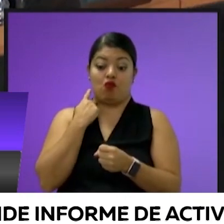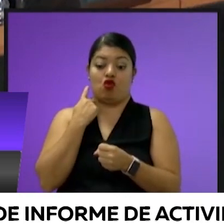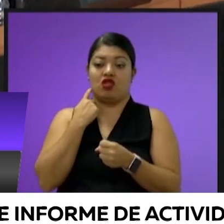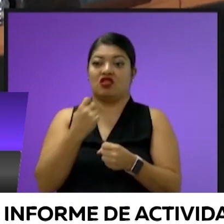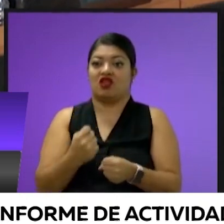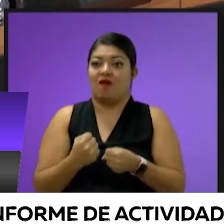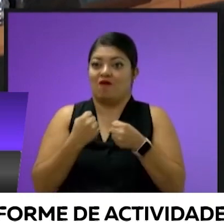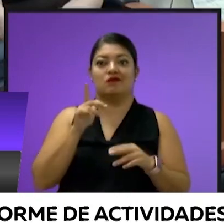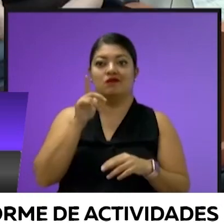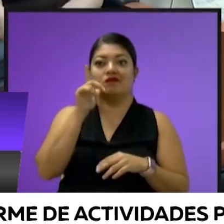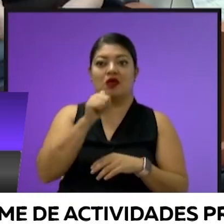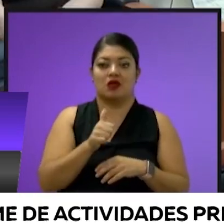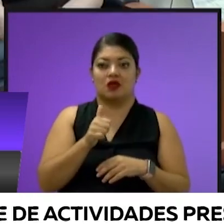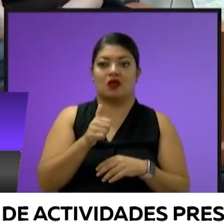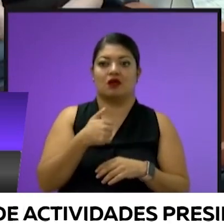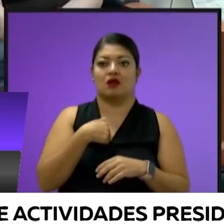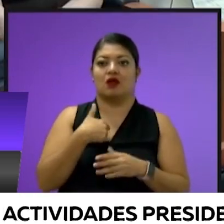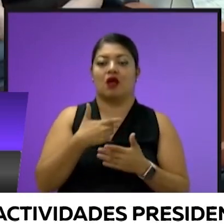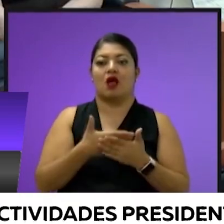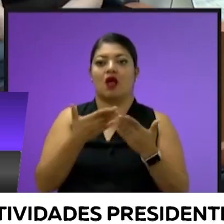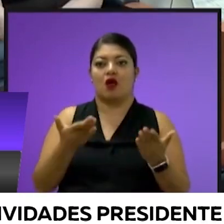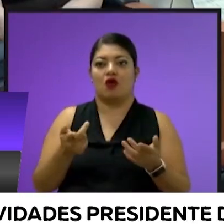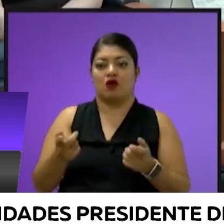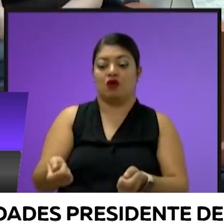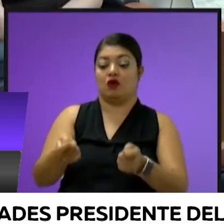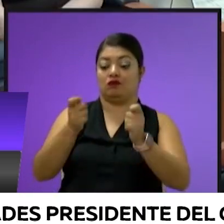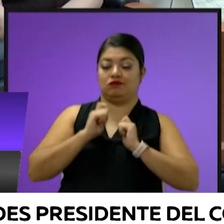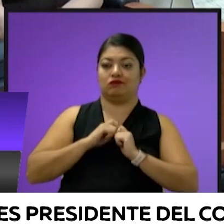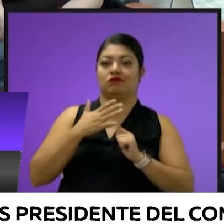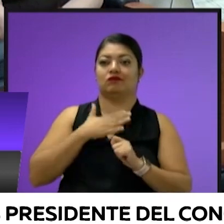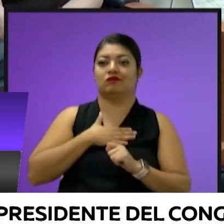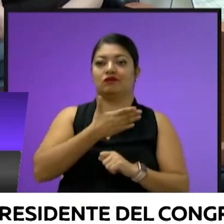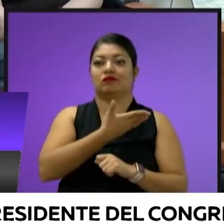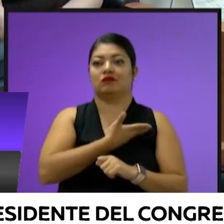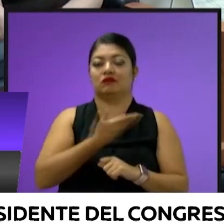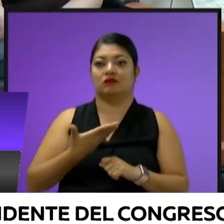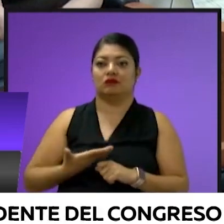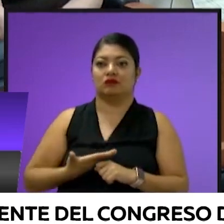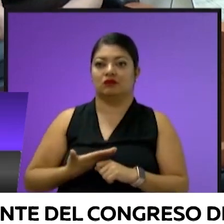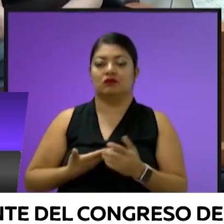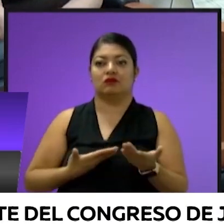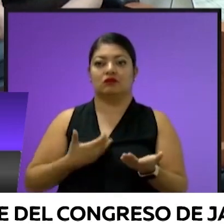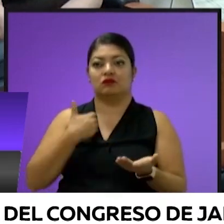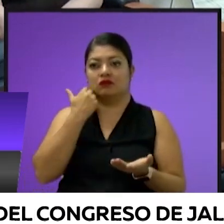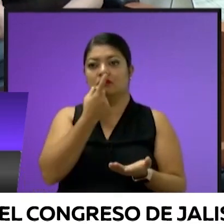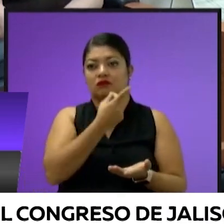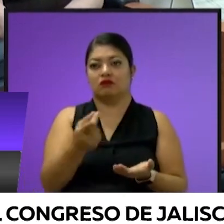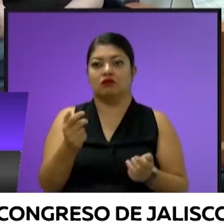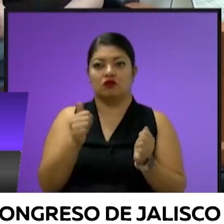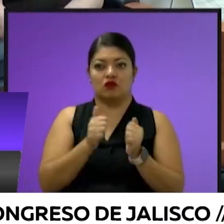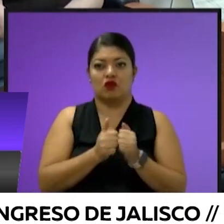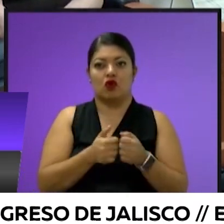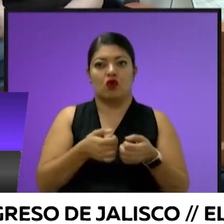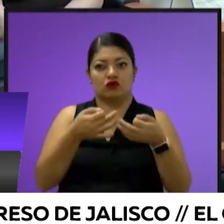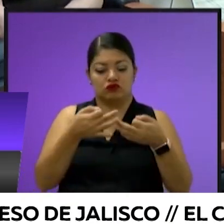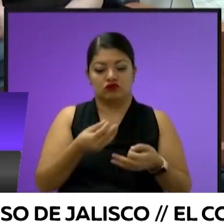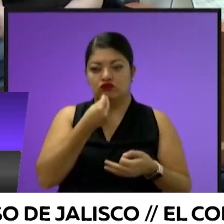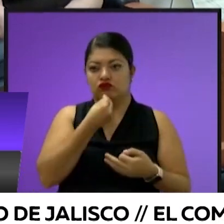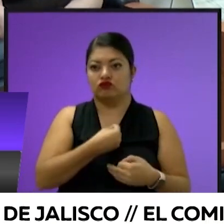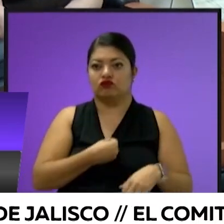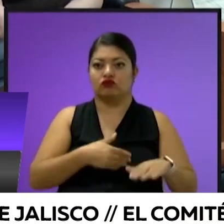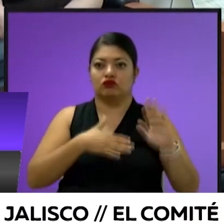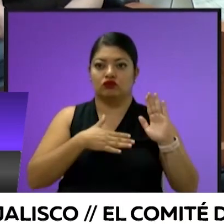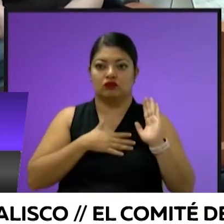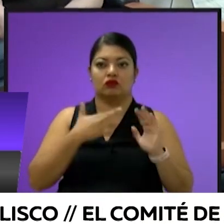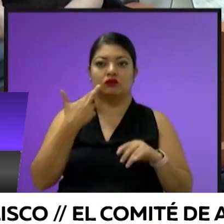Constitución Política Estatal, en la cual se otorga un presupuesto constitucional a la Universidad de Guadalajara. Este presupuesto, que hoy es ley,